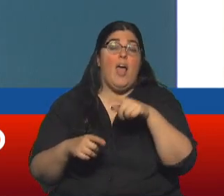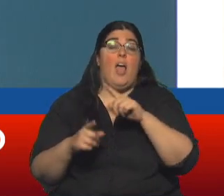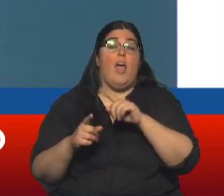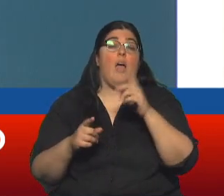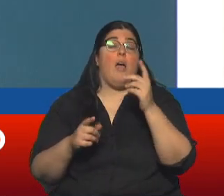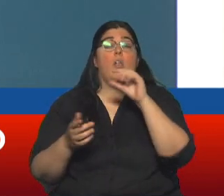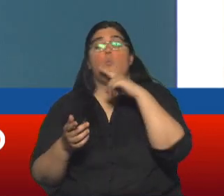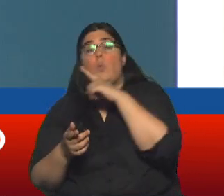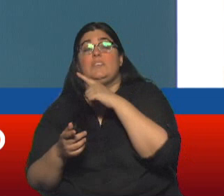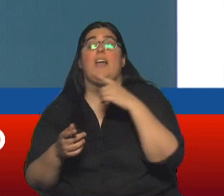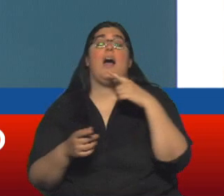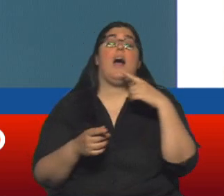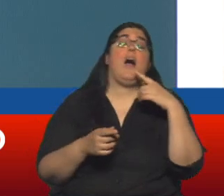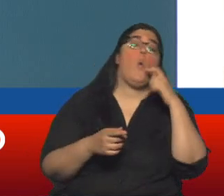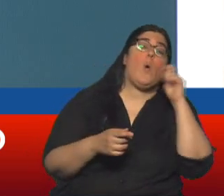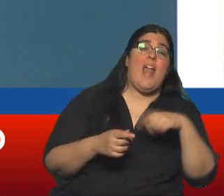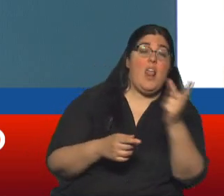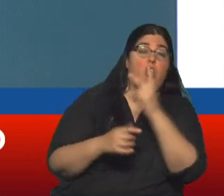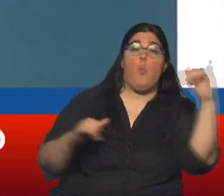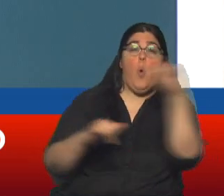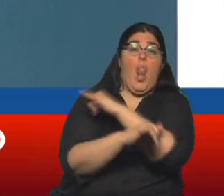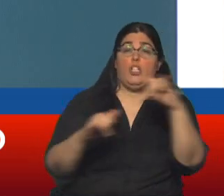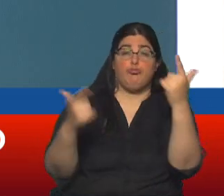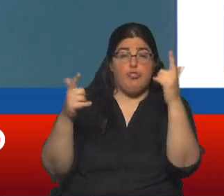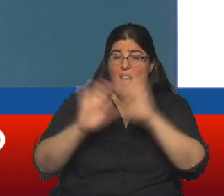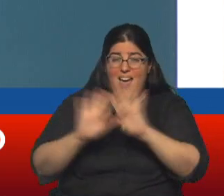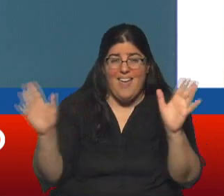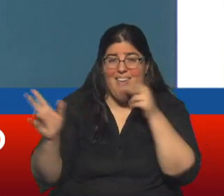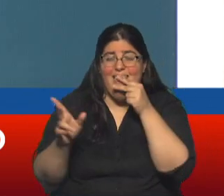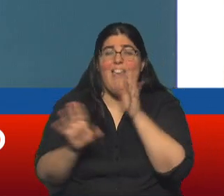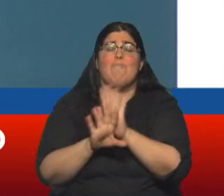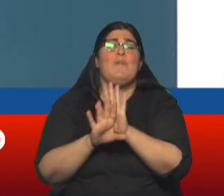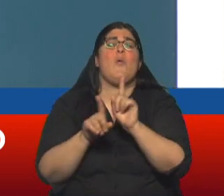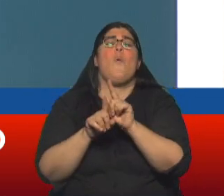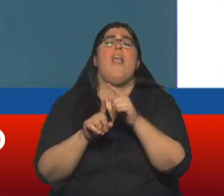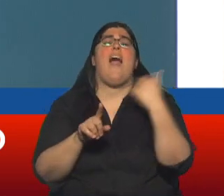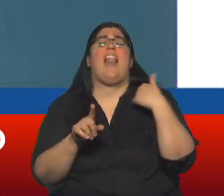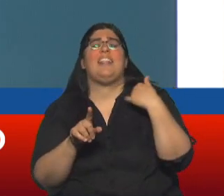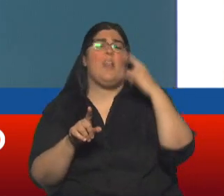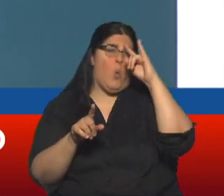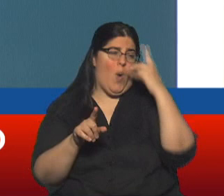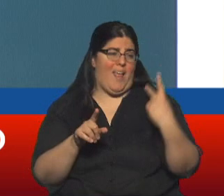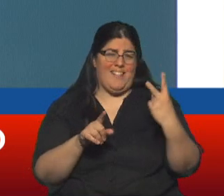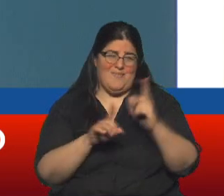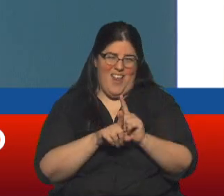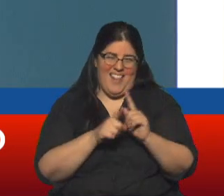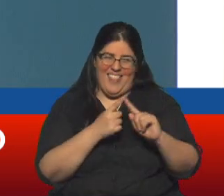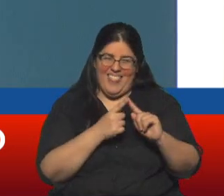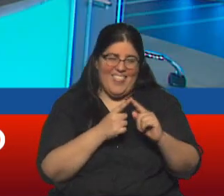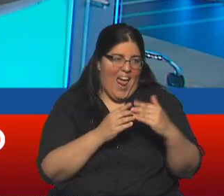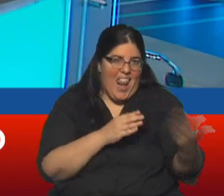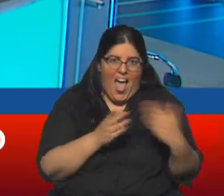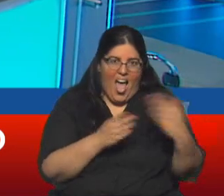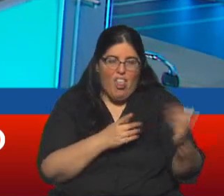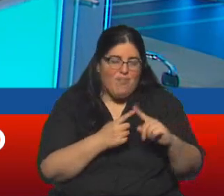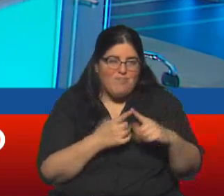entre los dos países. Y la relación entre Rusia y Ucrania es como la relación entre Argentina y Uruguay. Son dos países que no solo están al lado,